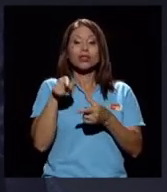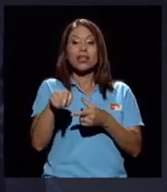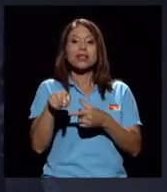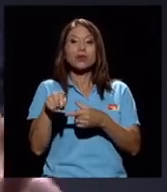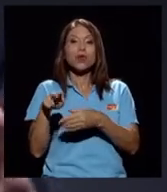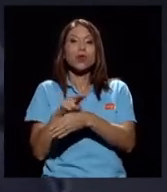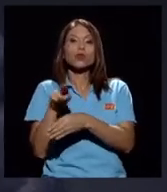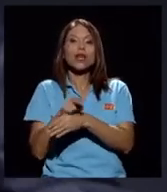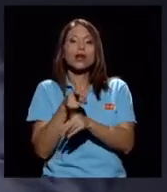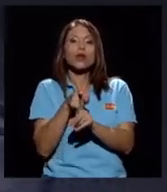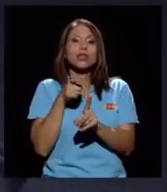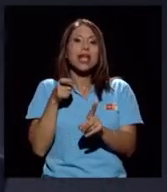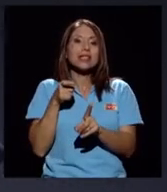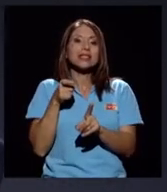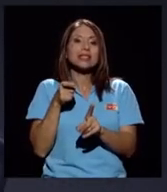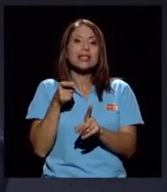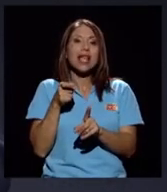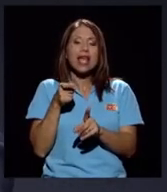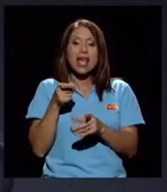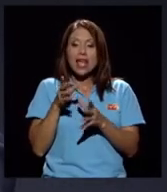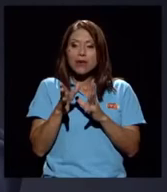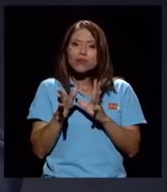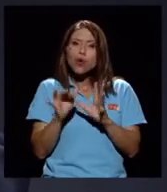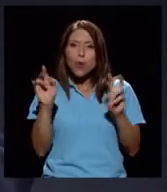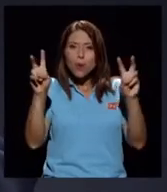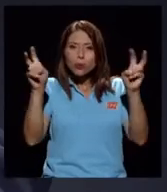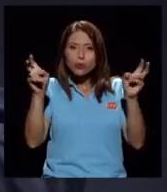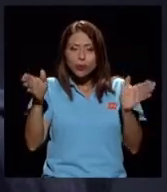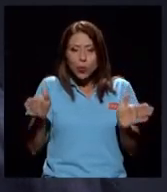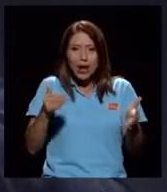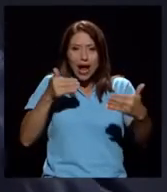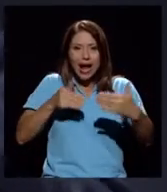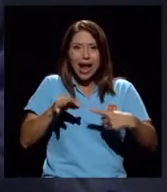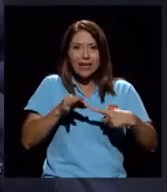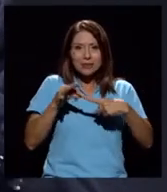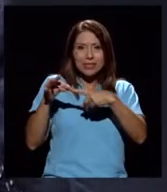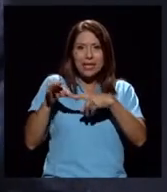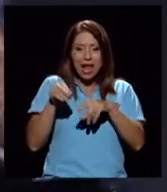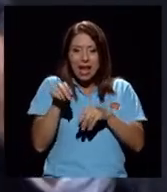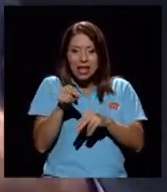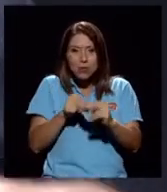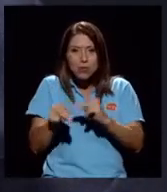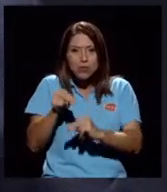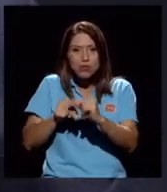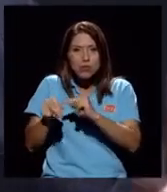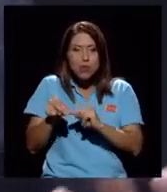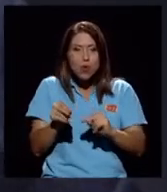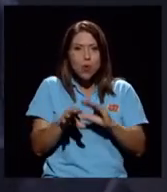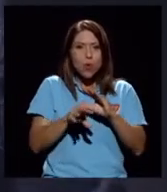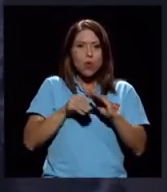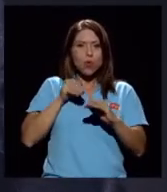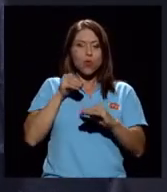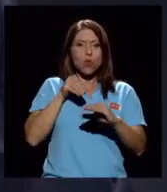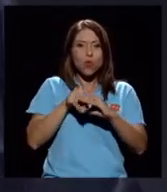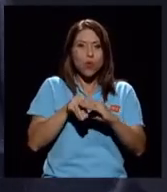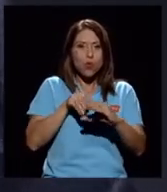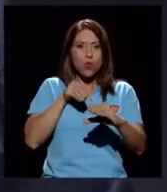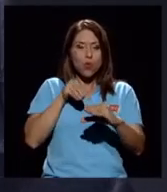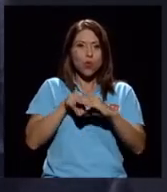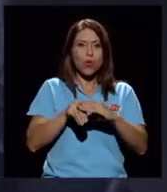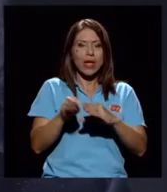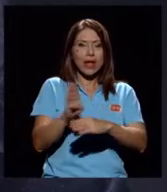y empezaron a manejar en una caja especial en el banco en el banco central ahora que me dice esto